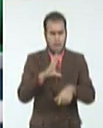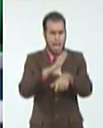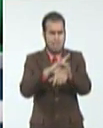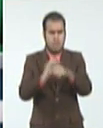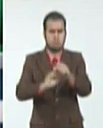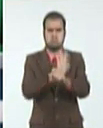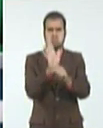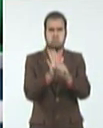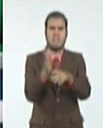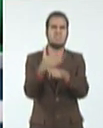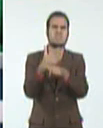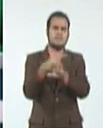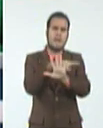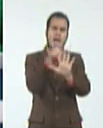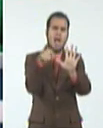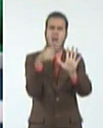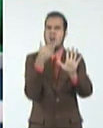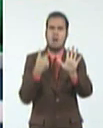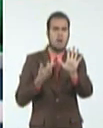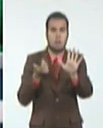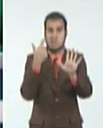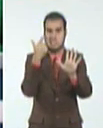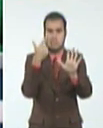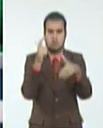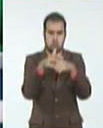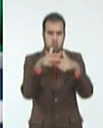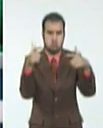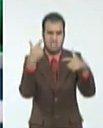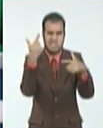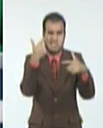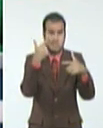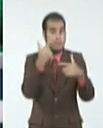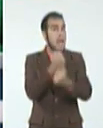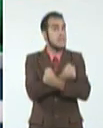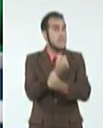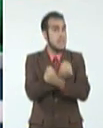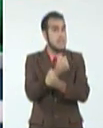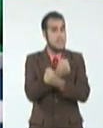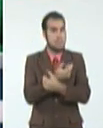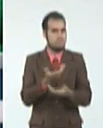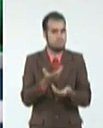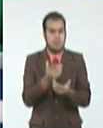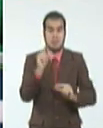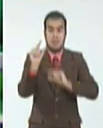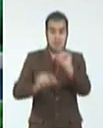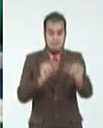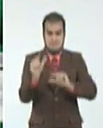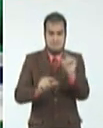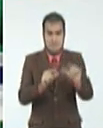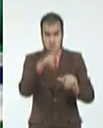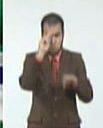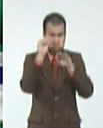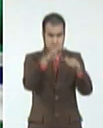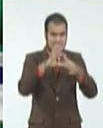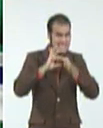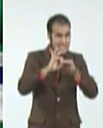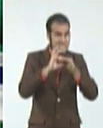vuelven a incrementarse, más agresivo, más virulento, el número de pacientes en terapias intensivas.